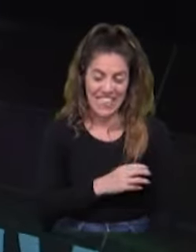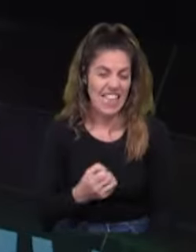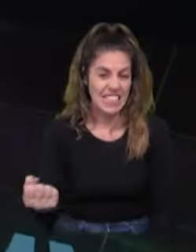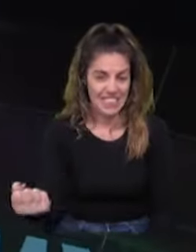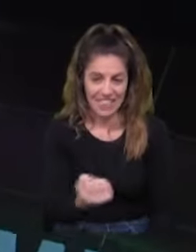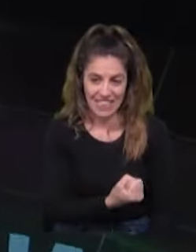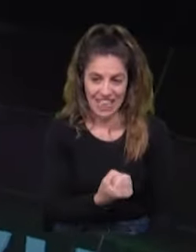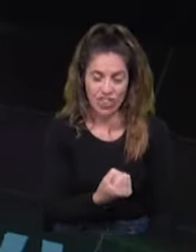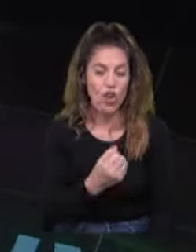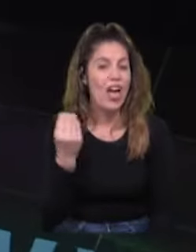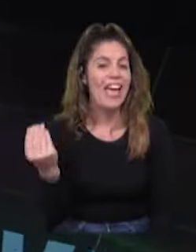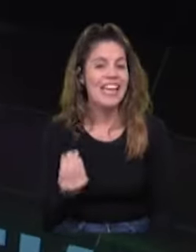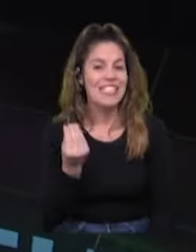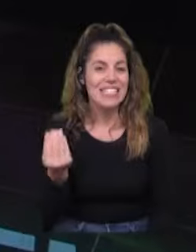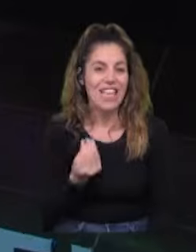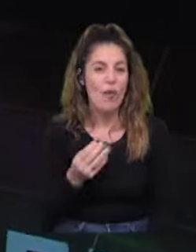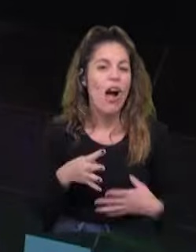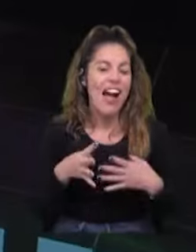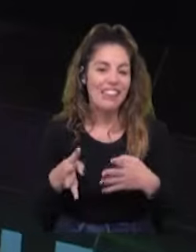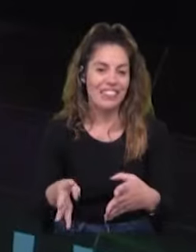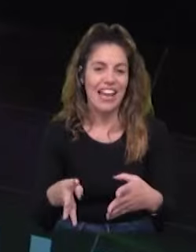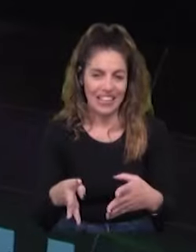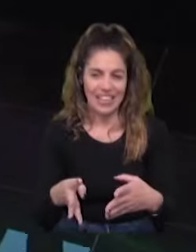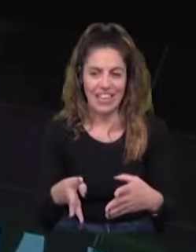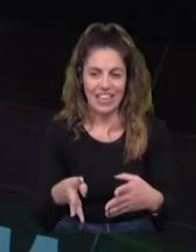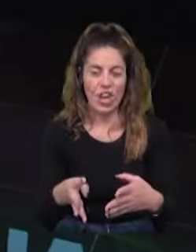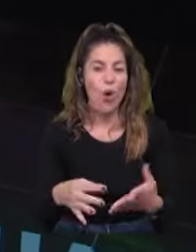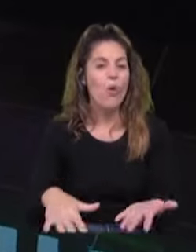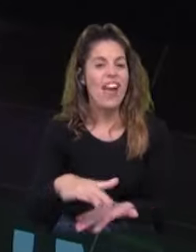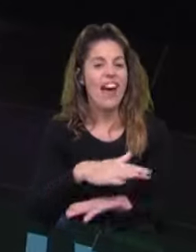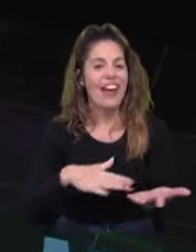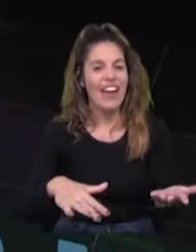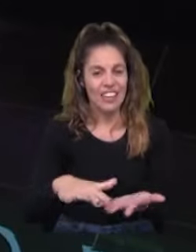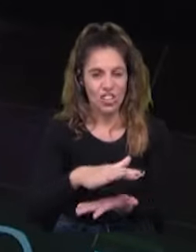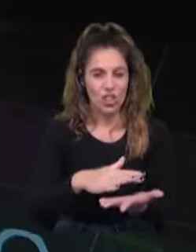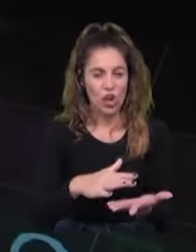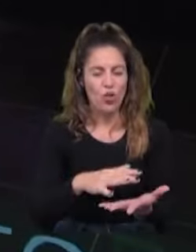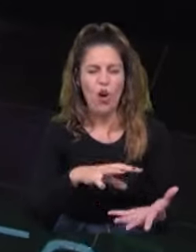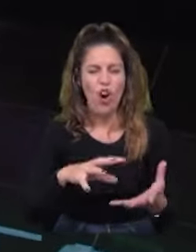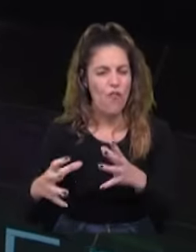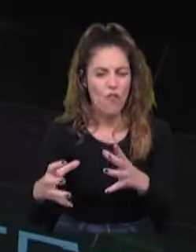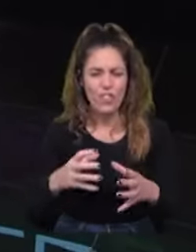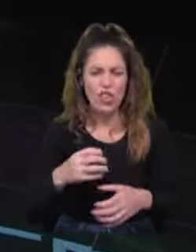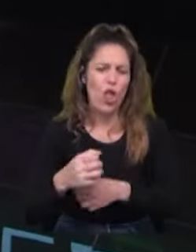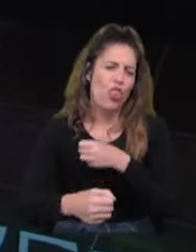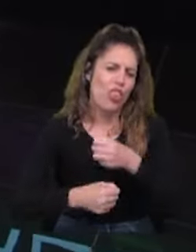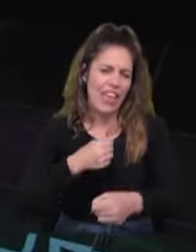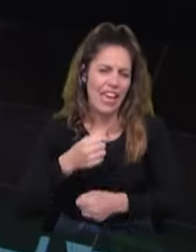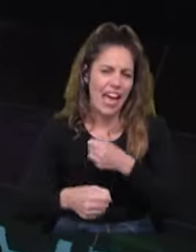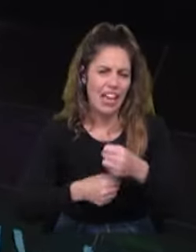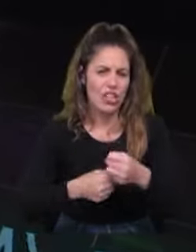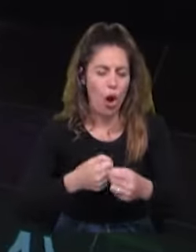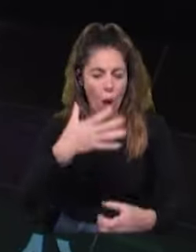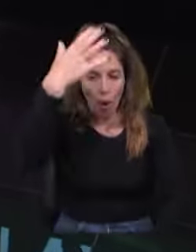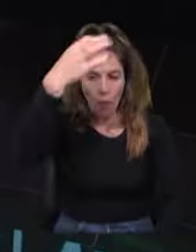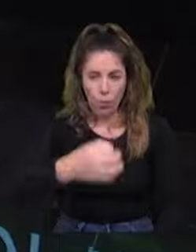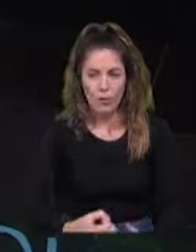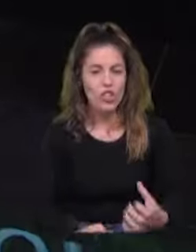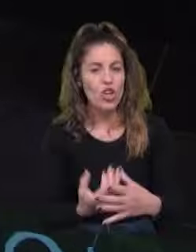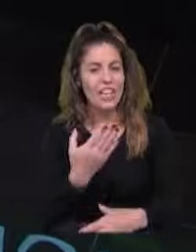asesinados este sábado en un ataque en la arcania una región que es escenario de un conflicto ancestral entre pueblos originarios el